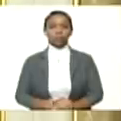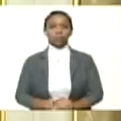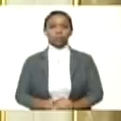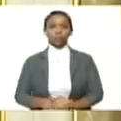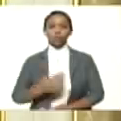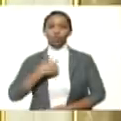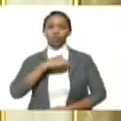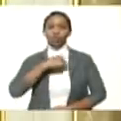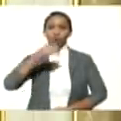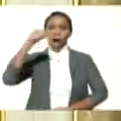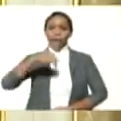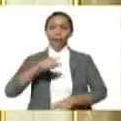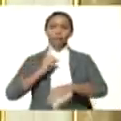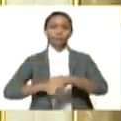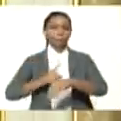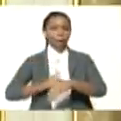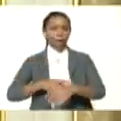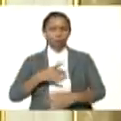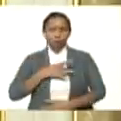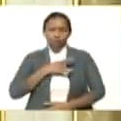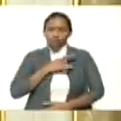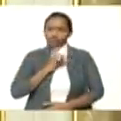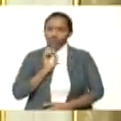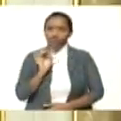estamos aquí en un momento muy doloroso.